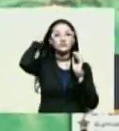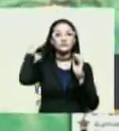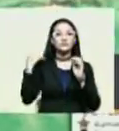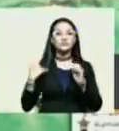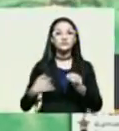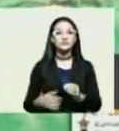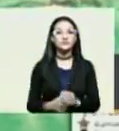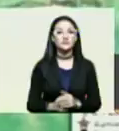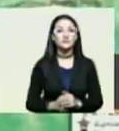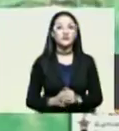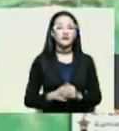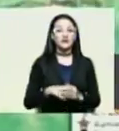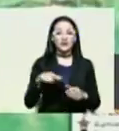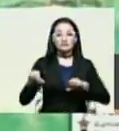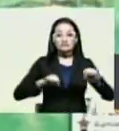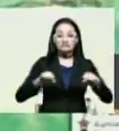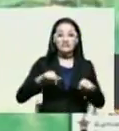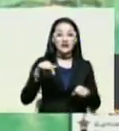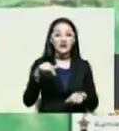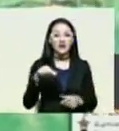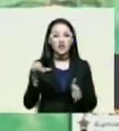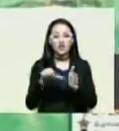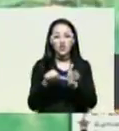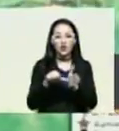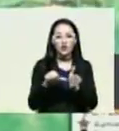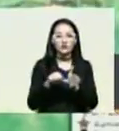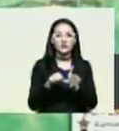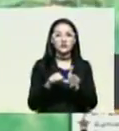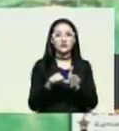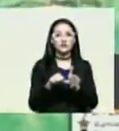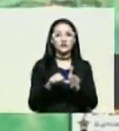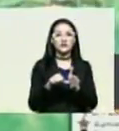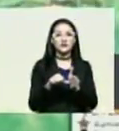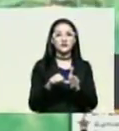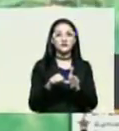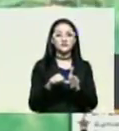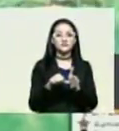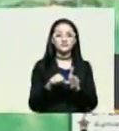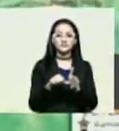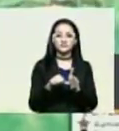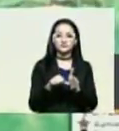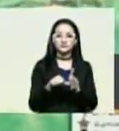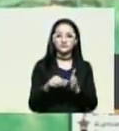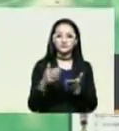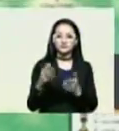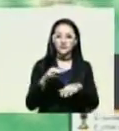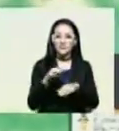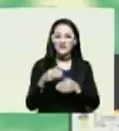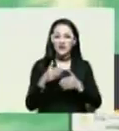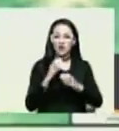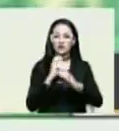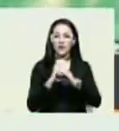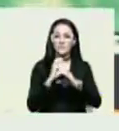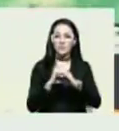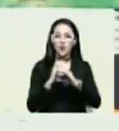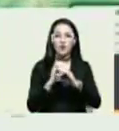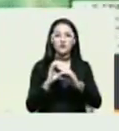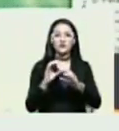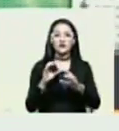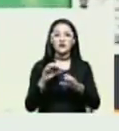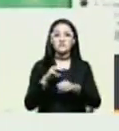medidas preventivas han sido desalojadas algunas torres del Ministerio de Transporte, el Ministerio de